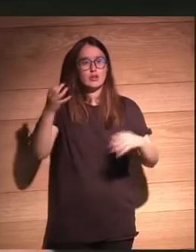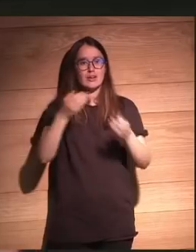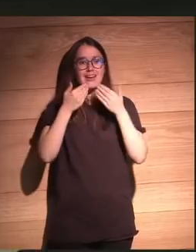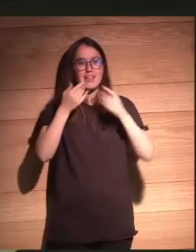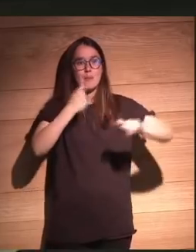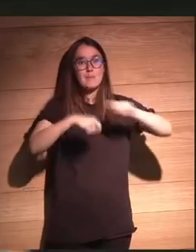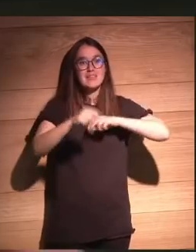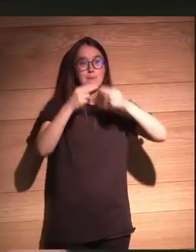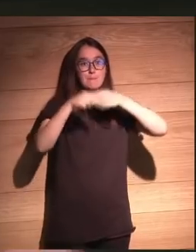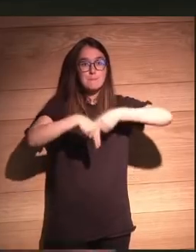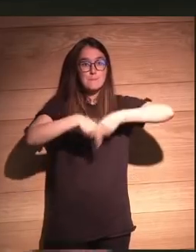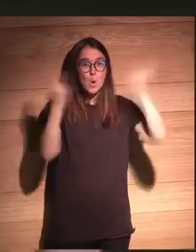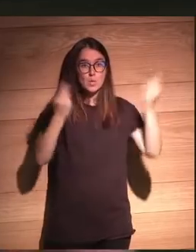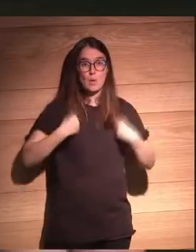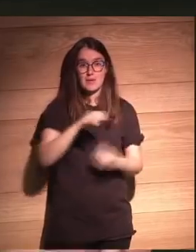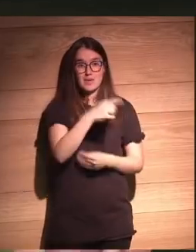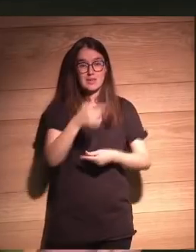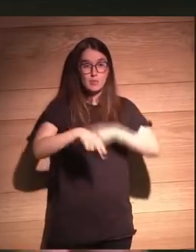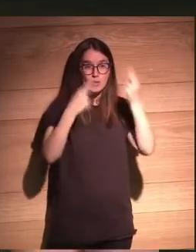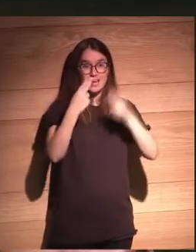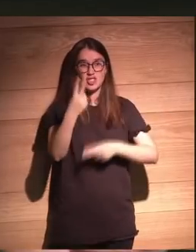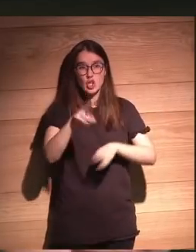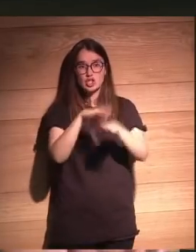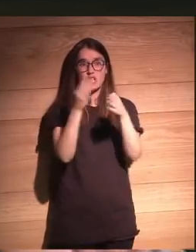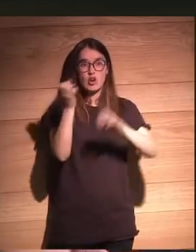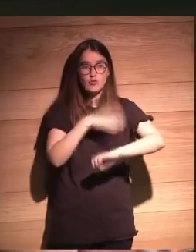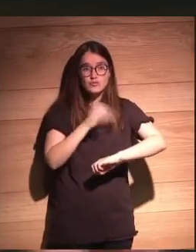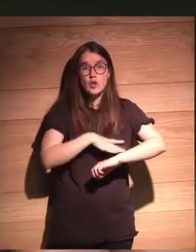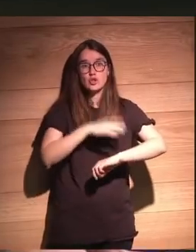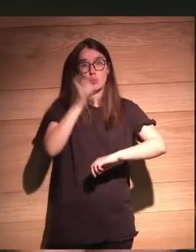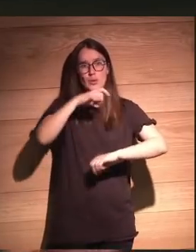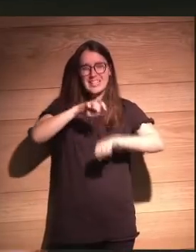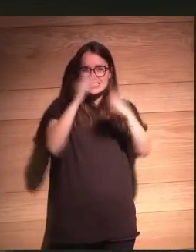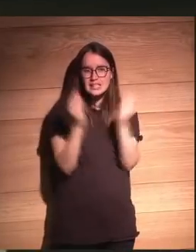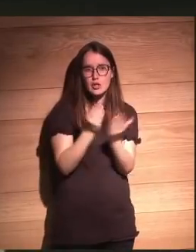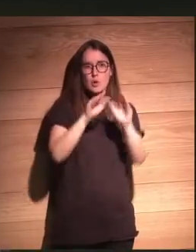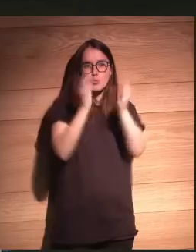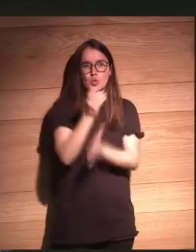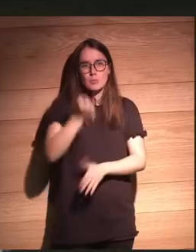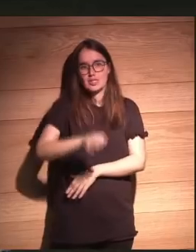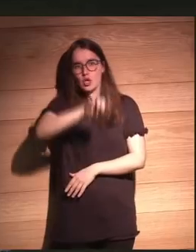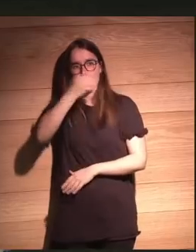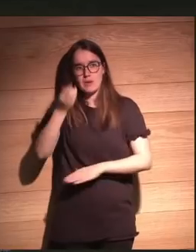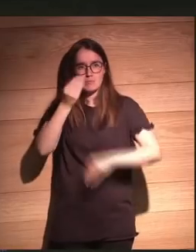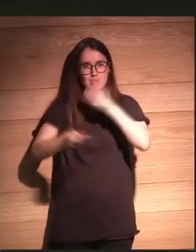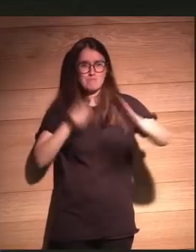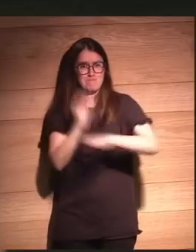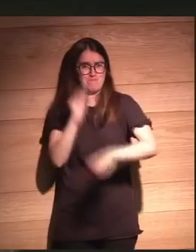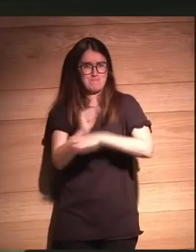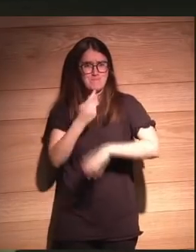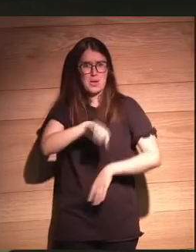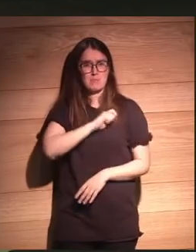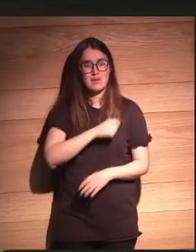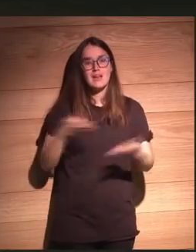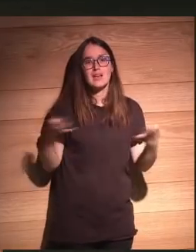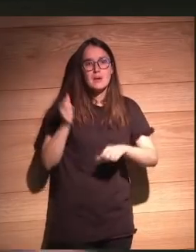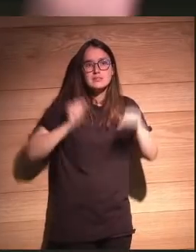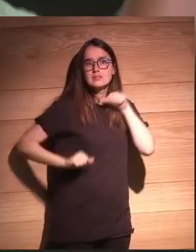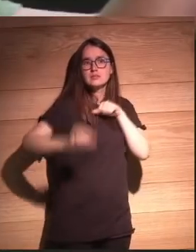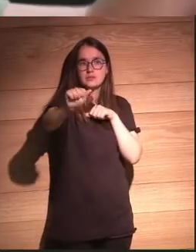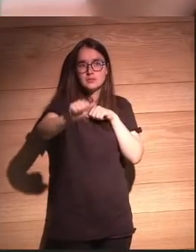vender vivienda pública, que 2 de los fondos buitres internacionales más importantes del mundo hagan inversiones masivas en este país. ¿Qué sucede a partir de